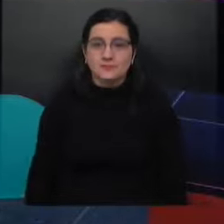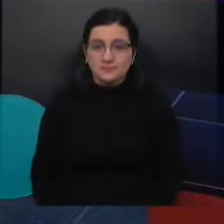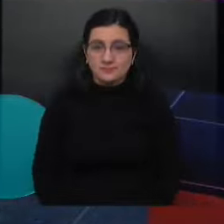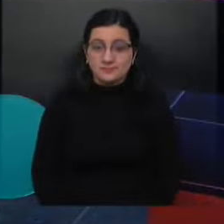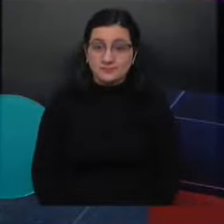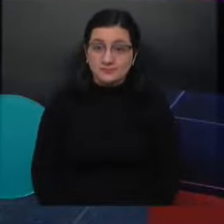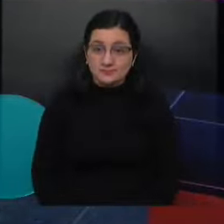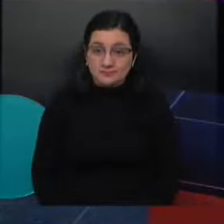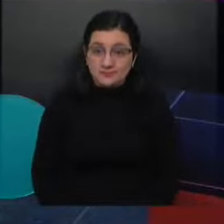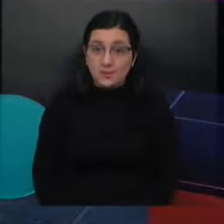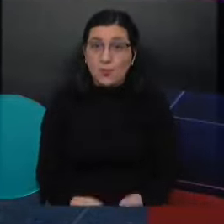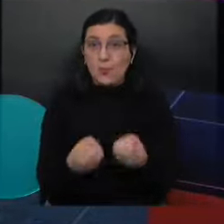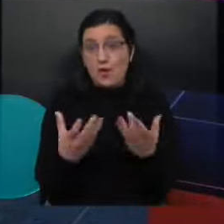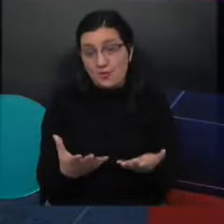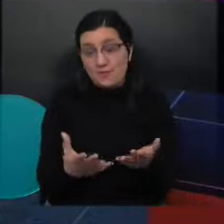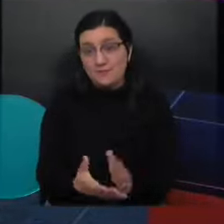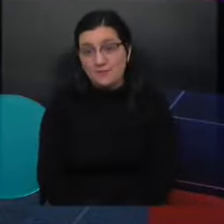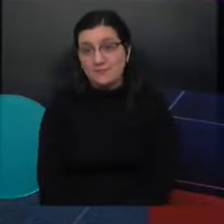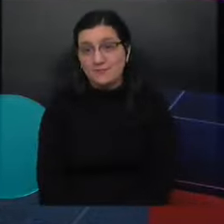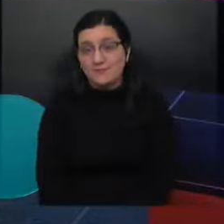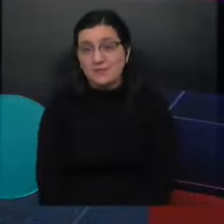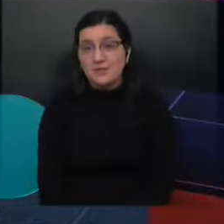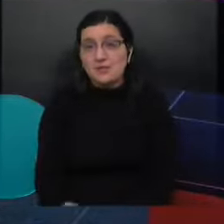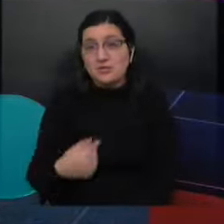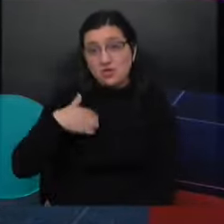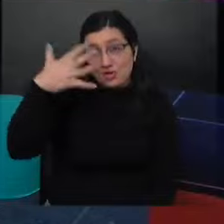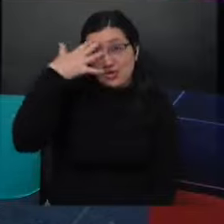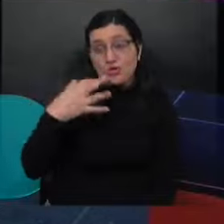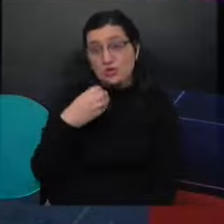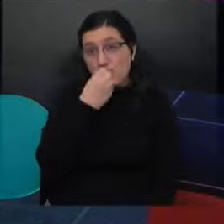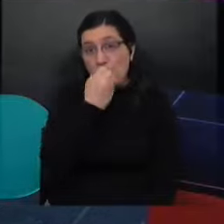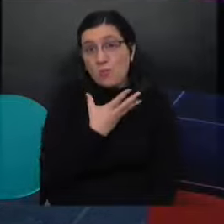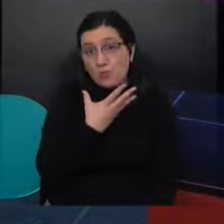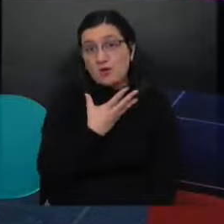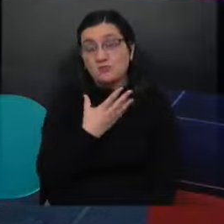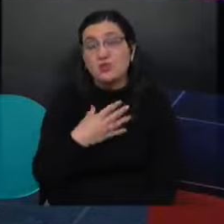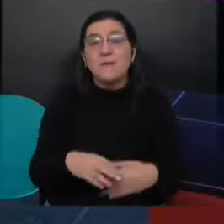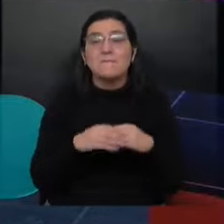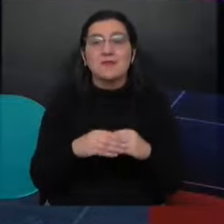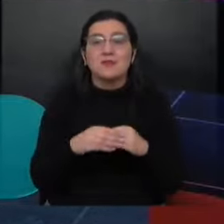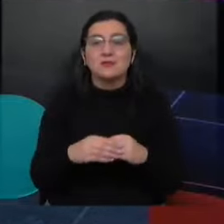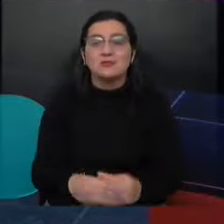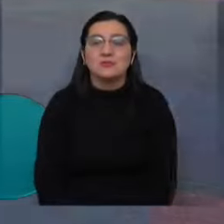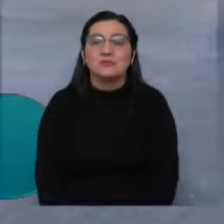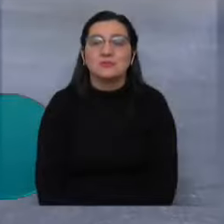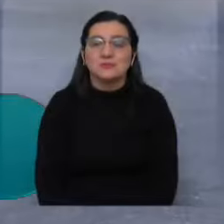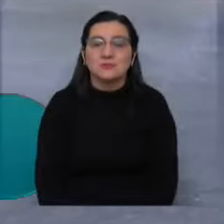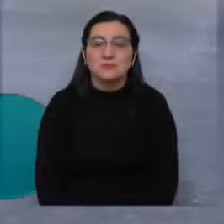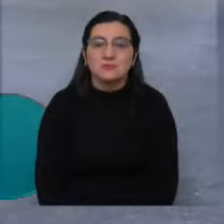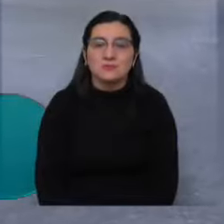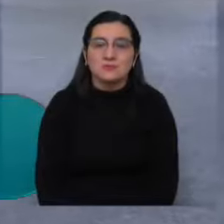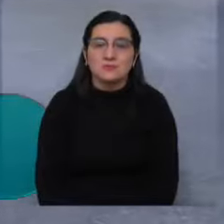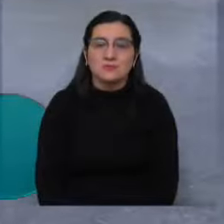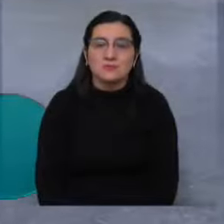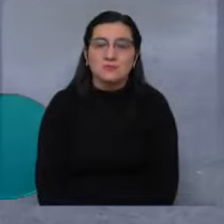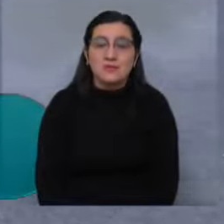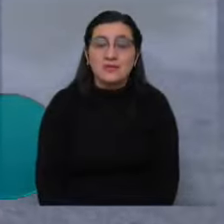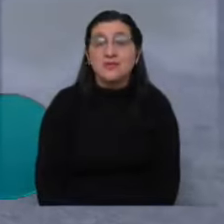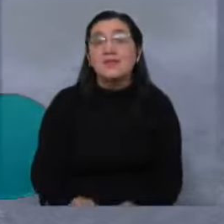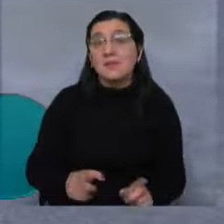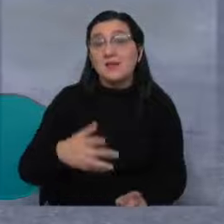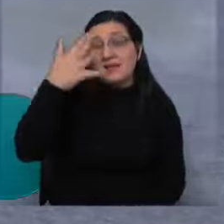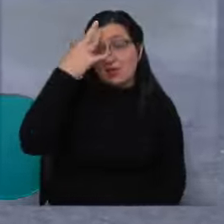amistades Bueno a tengo muy buenos amigos Marcelo creo que tengo muy buenos amigos y y creo